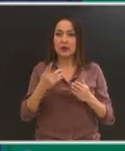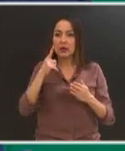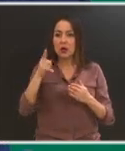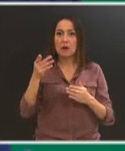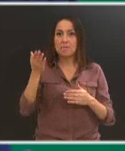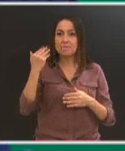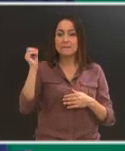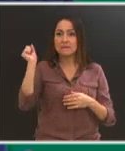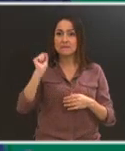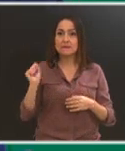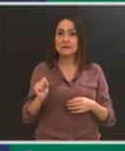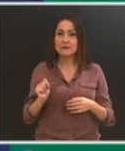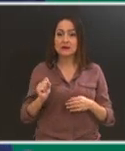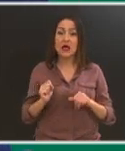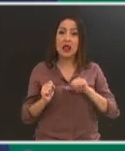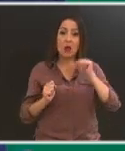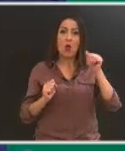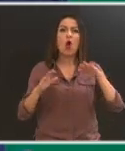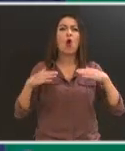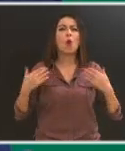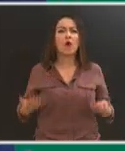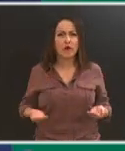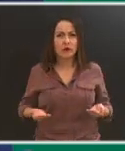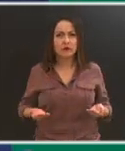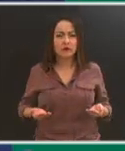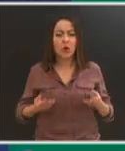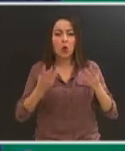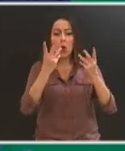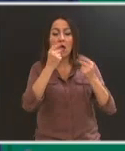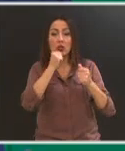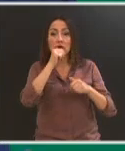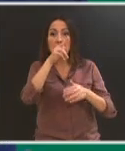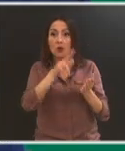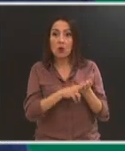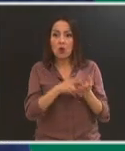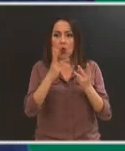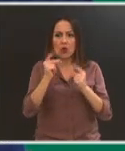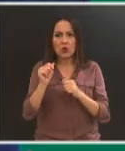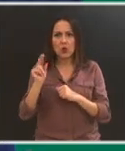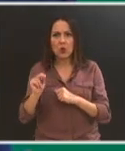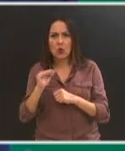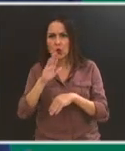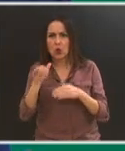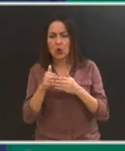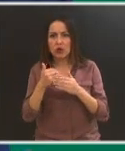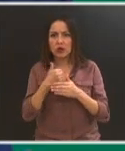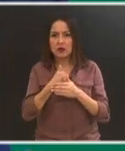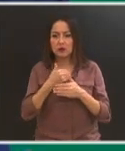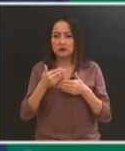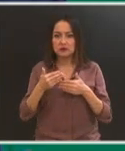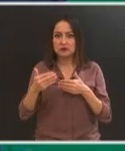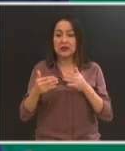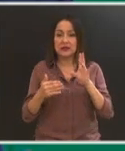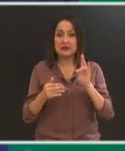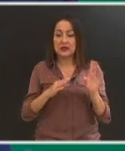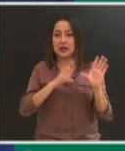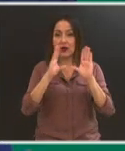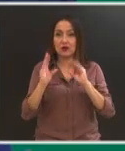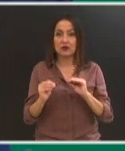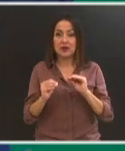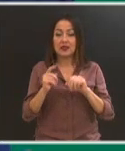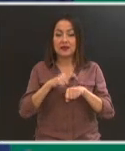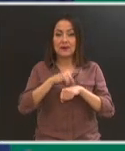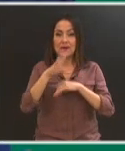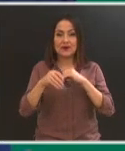Priscista que pasaron a la Liga. ¿Cómo les fue? ¿Cuántos aprobaron y cuántos no? Todo esto lo tendremos a partir de las 7 de la noche en